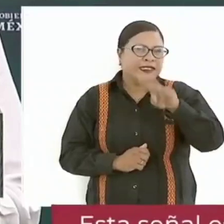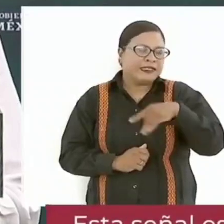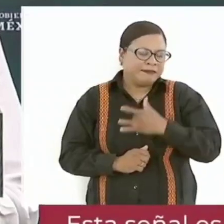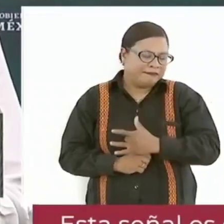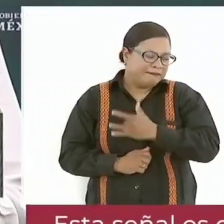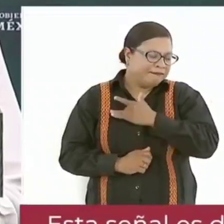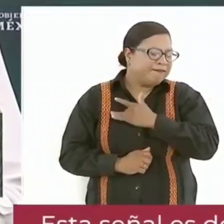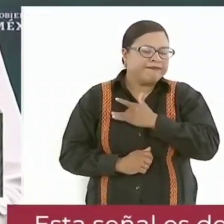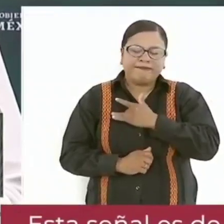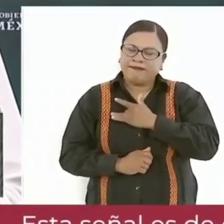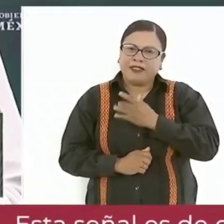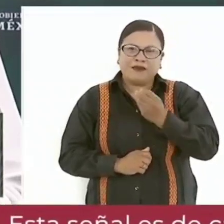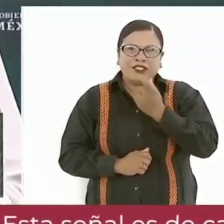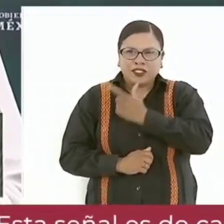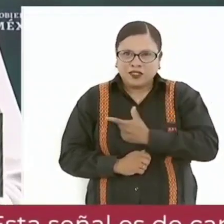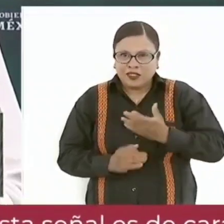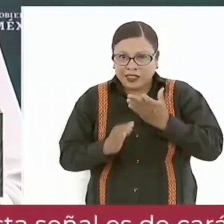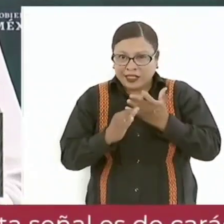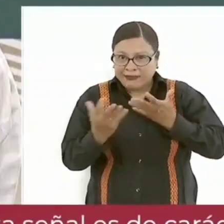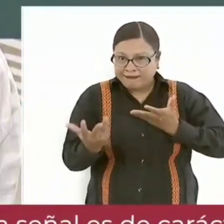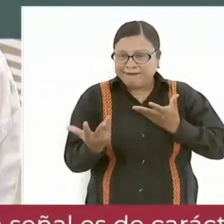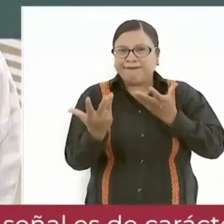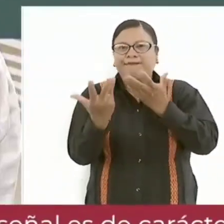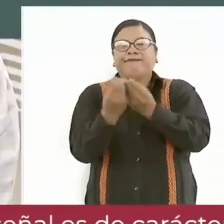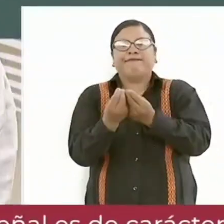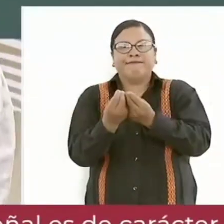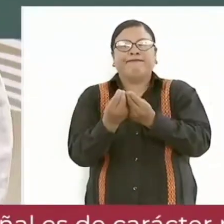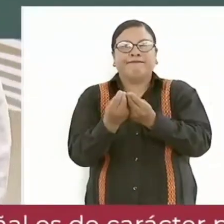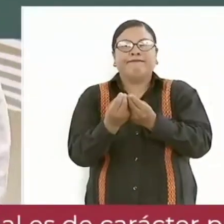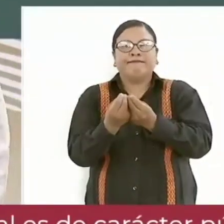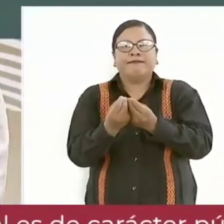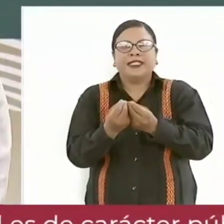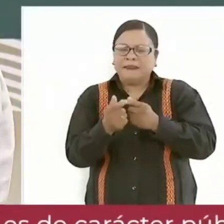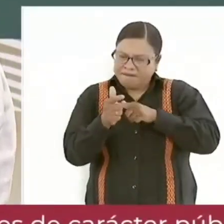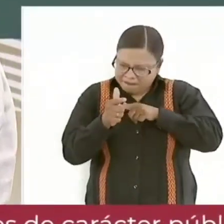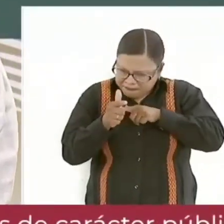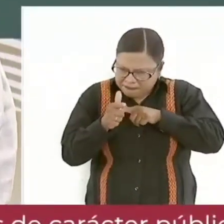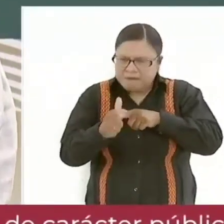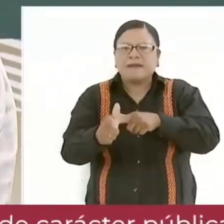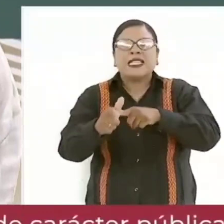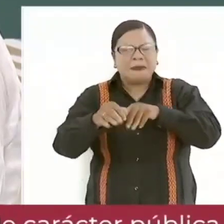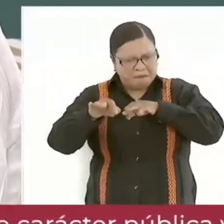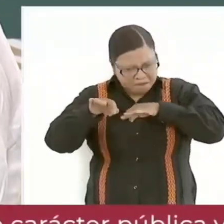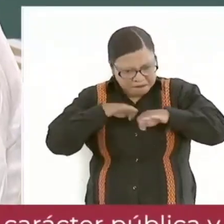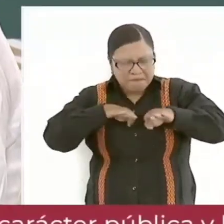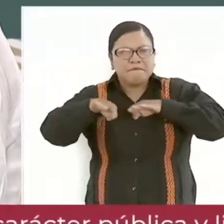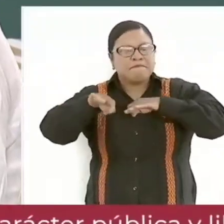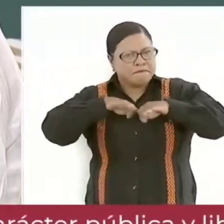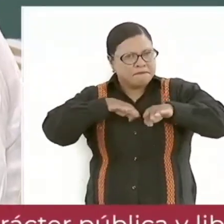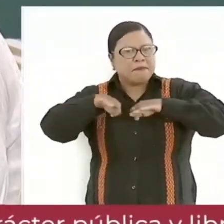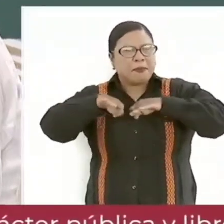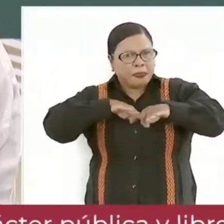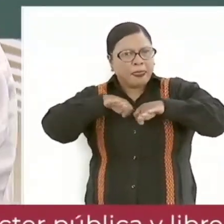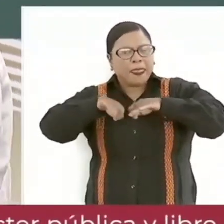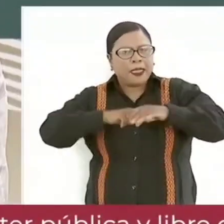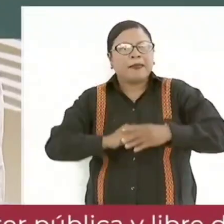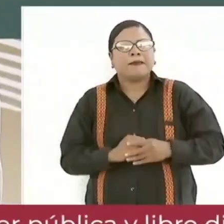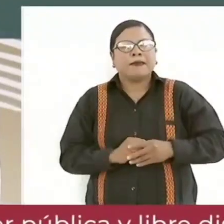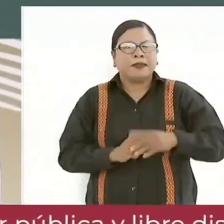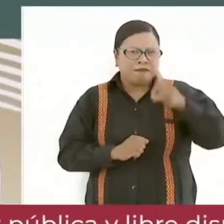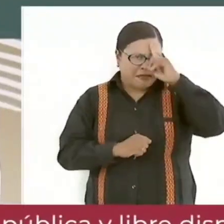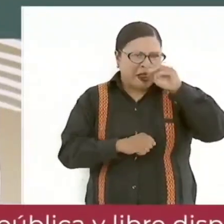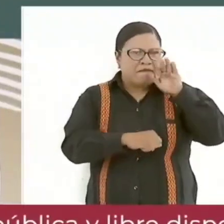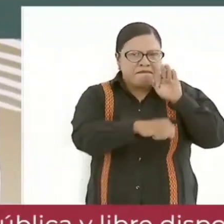gusto estar con ustedes. Vamos a continuar trabajando en bien